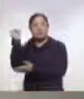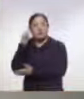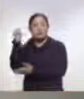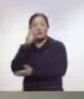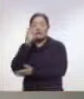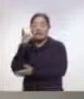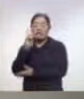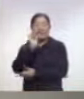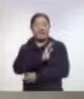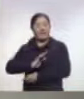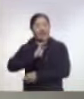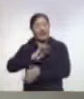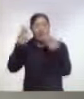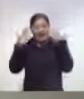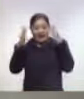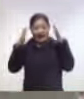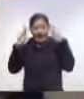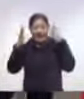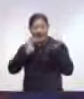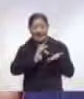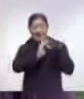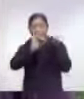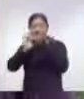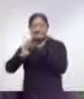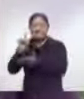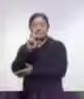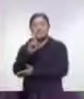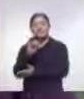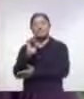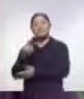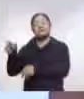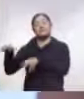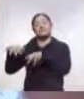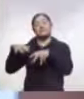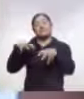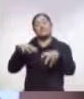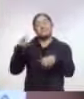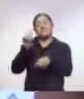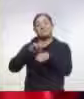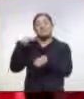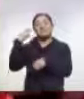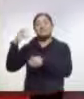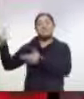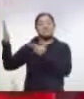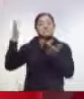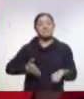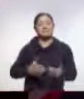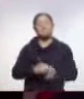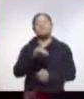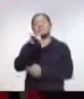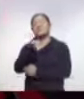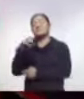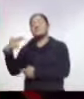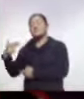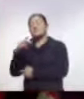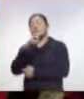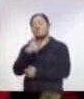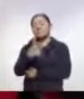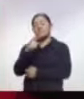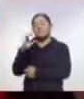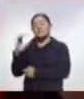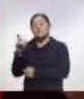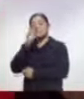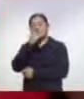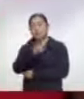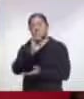hasta sus comunidades a través de la caravana Día de Reyes. Maricruz Hernández y Graciela Cortés agradecieron a la presidenta del organismo